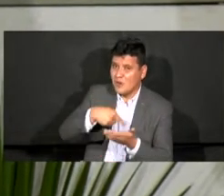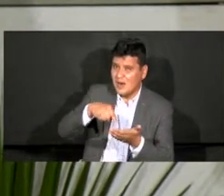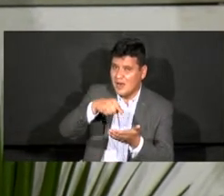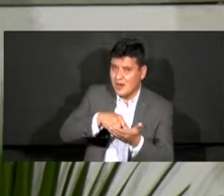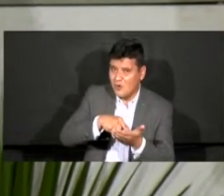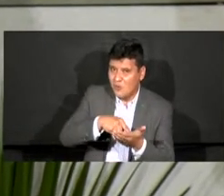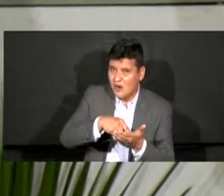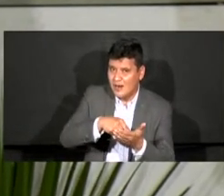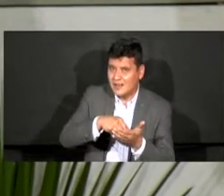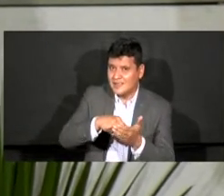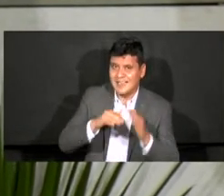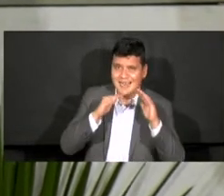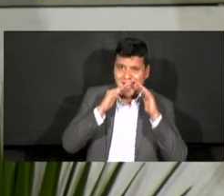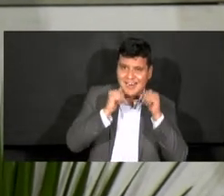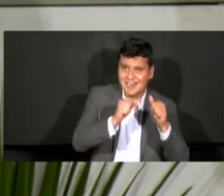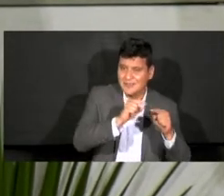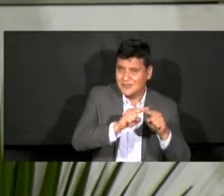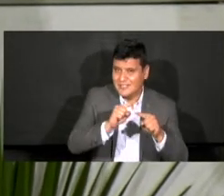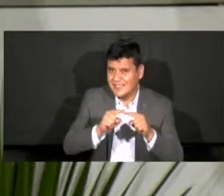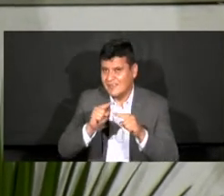a